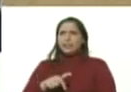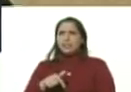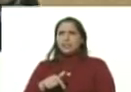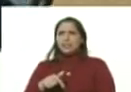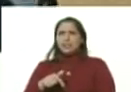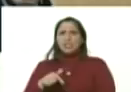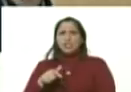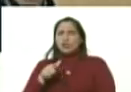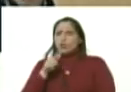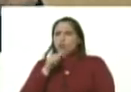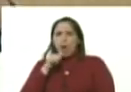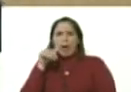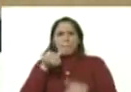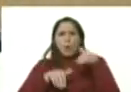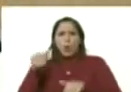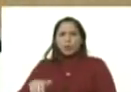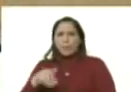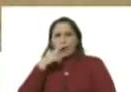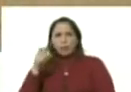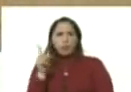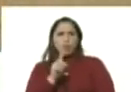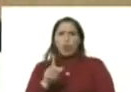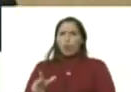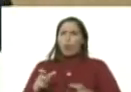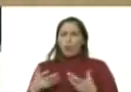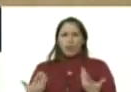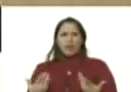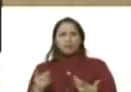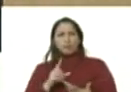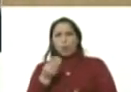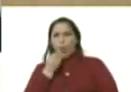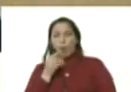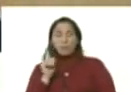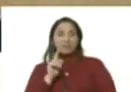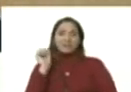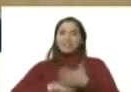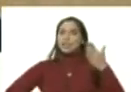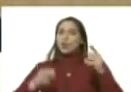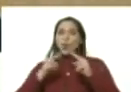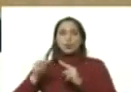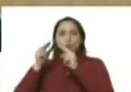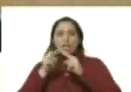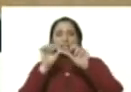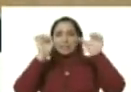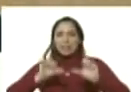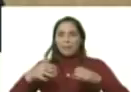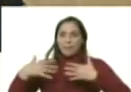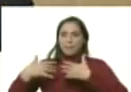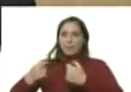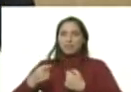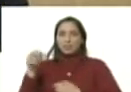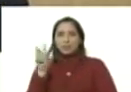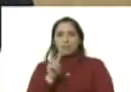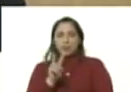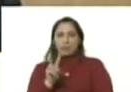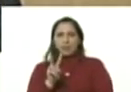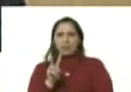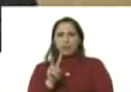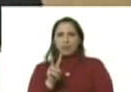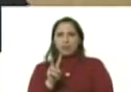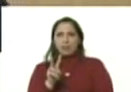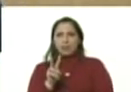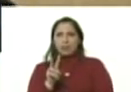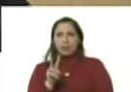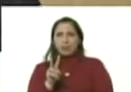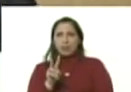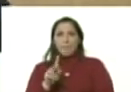no cobra y cosas así locas, ¿no? Sin conocer el sistema penitenciario venezolano, los planes del